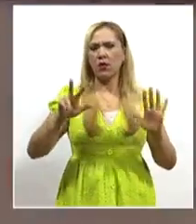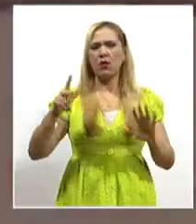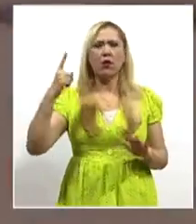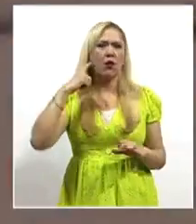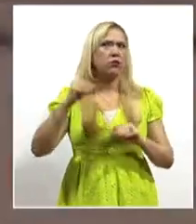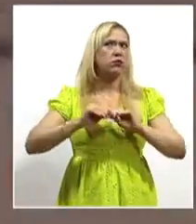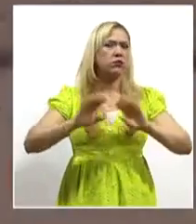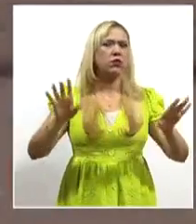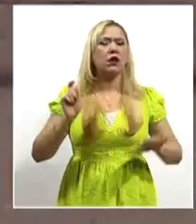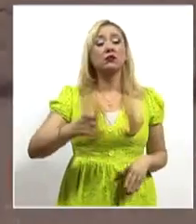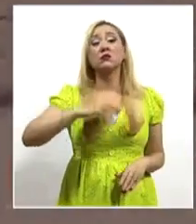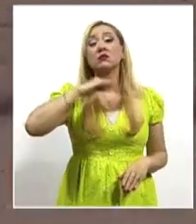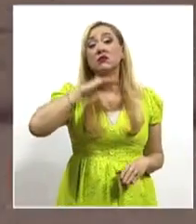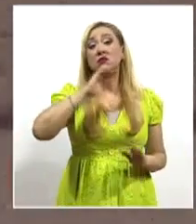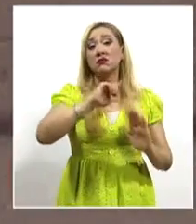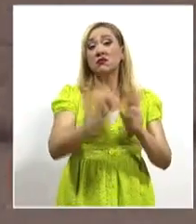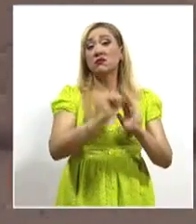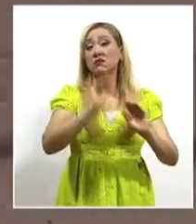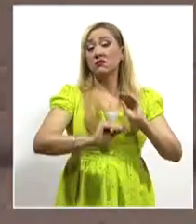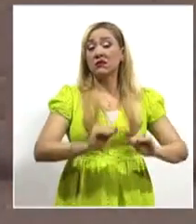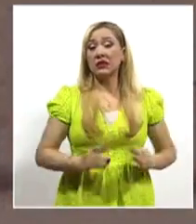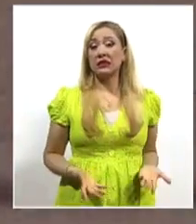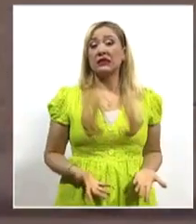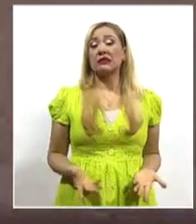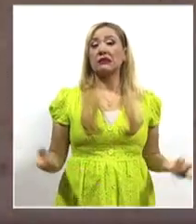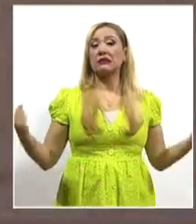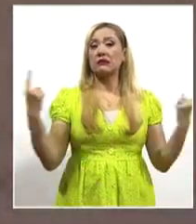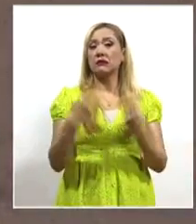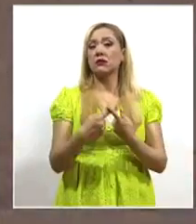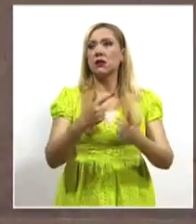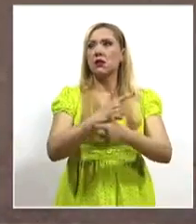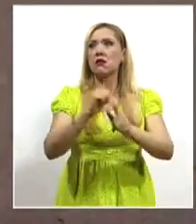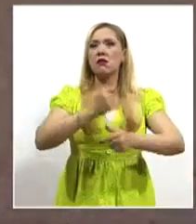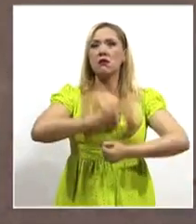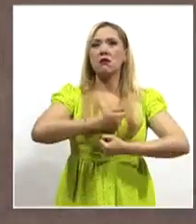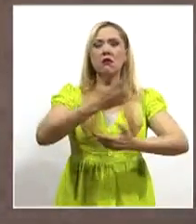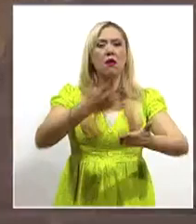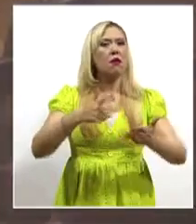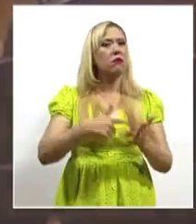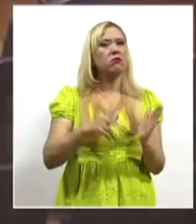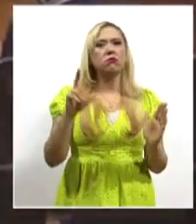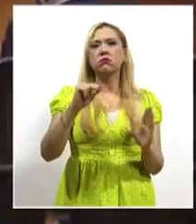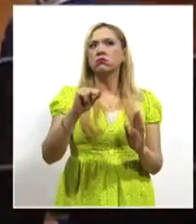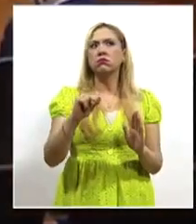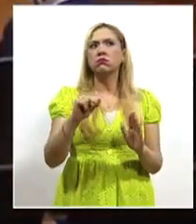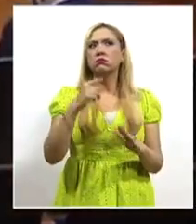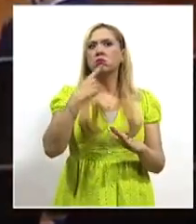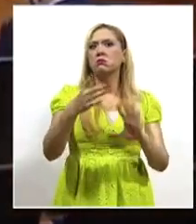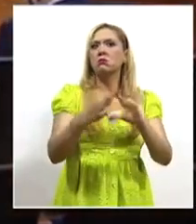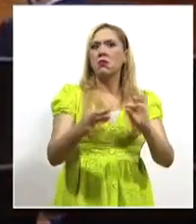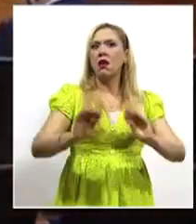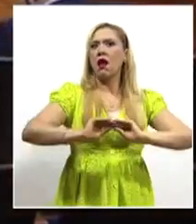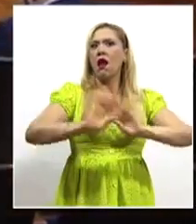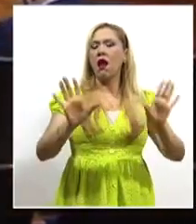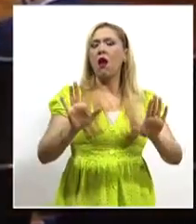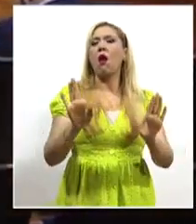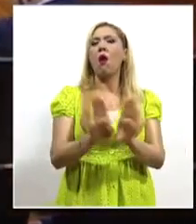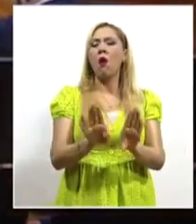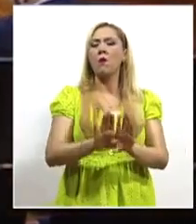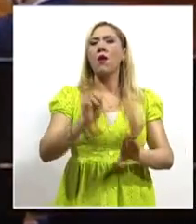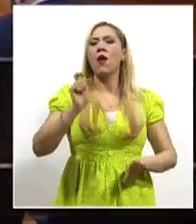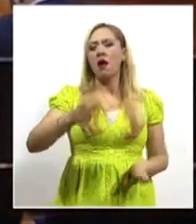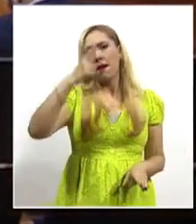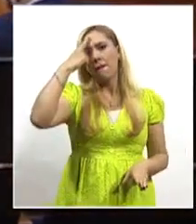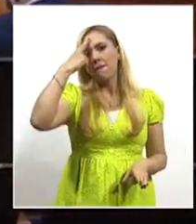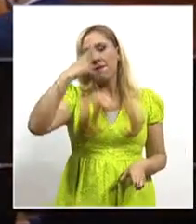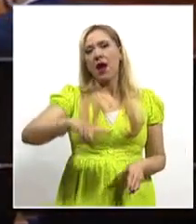una omisión legislativa que resulta contraria a la libertad de expresión, ya que no esclarece ni detalla los criterios a que debe sujetarse el